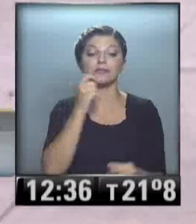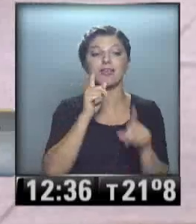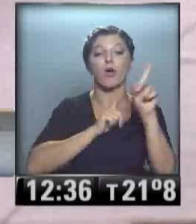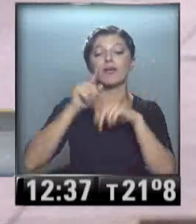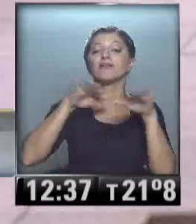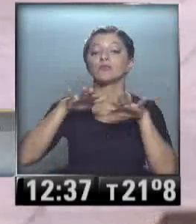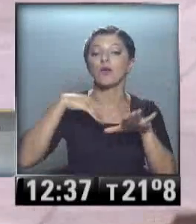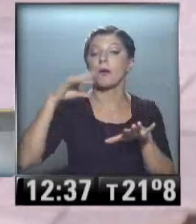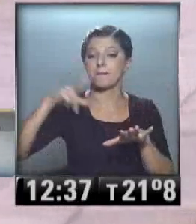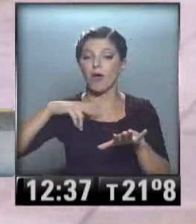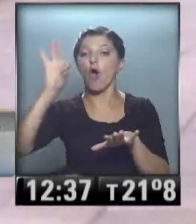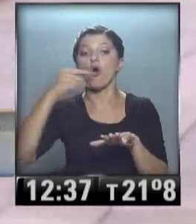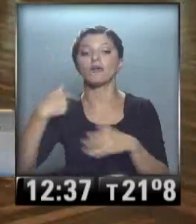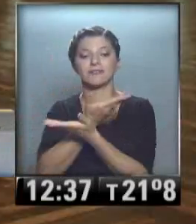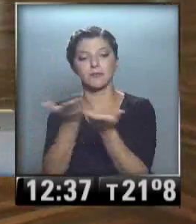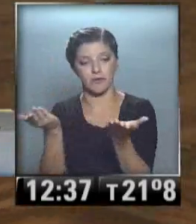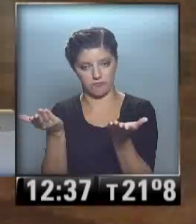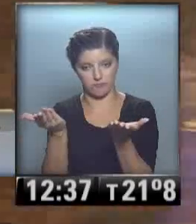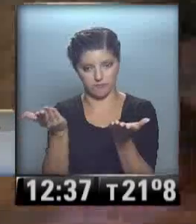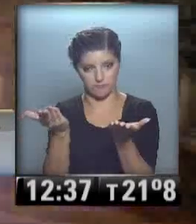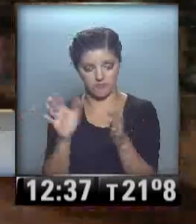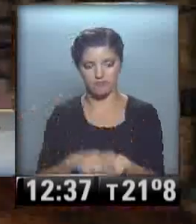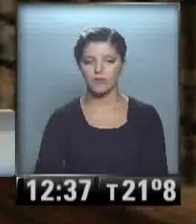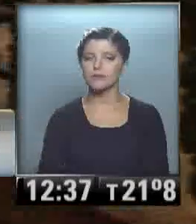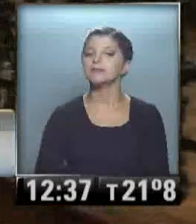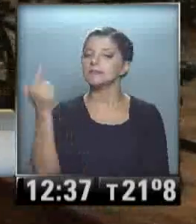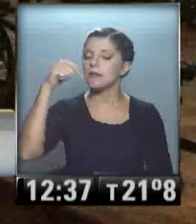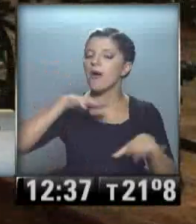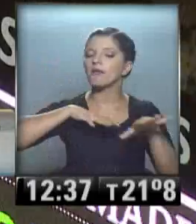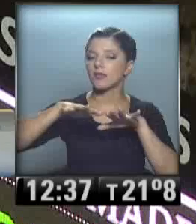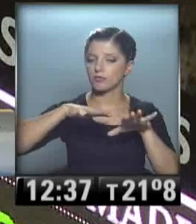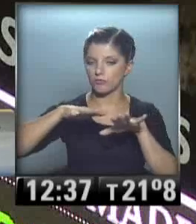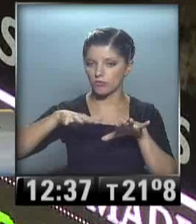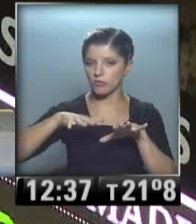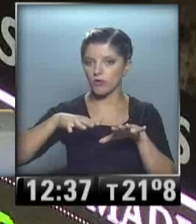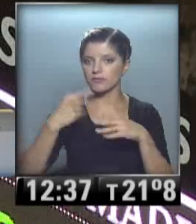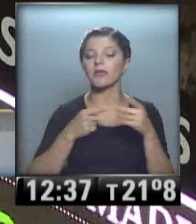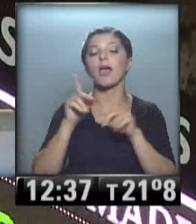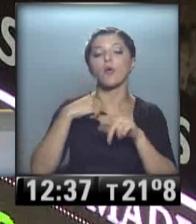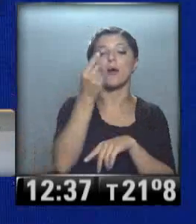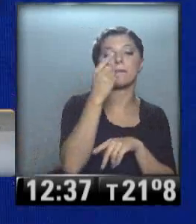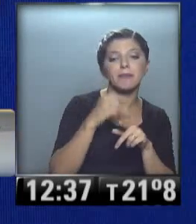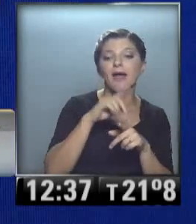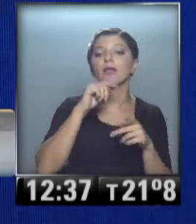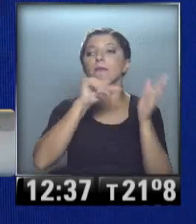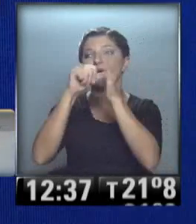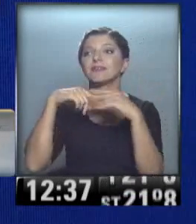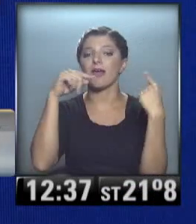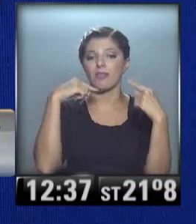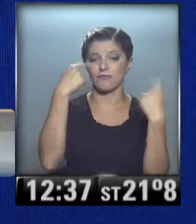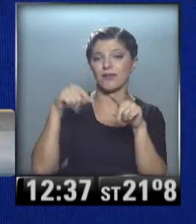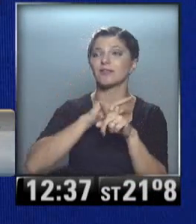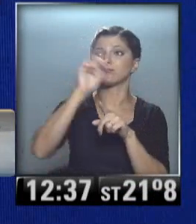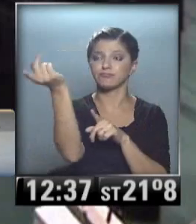y servicios públicos. Pero estas enormes facilidades de entrada y de salida de los capitales promovieron las